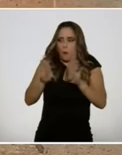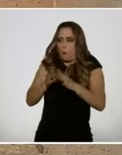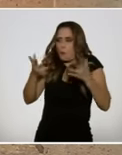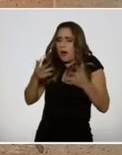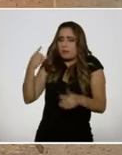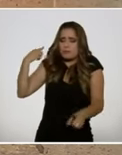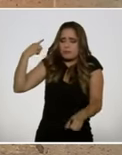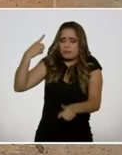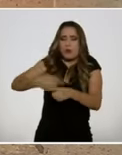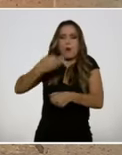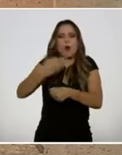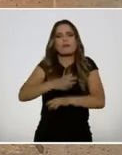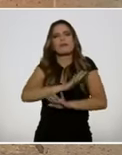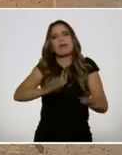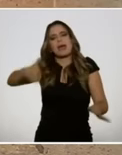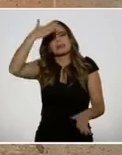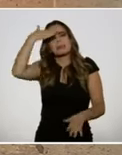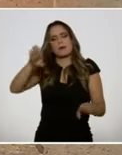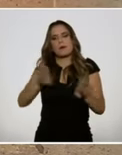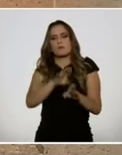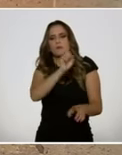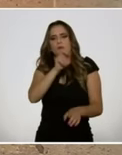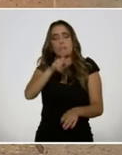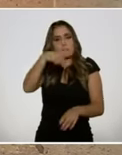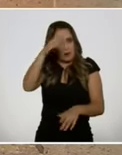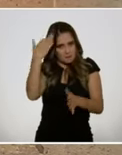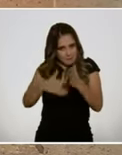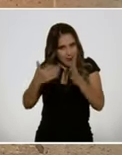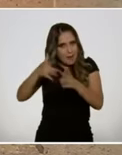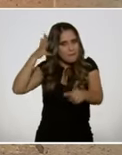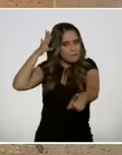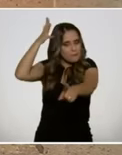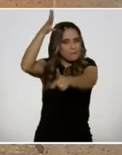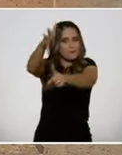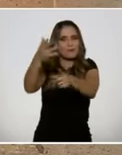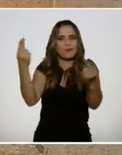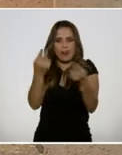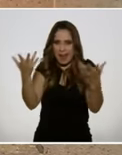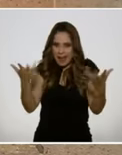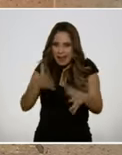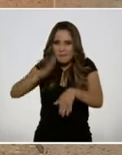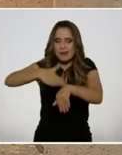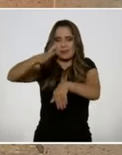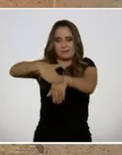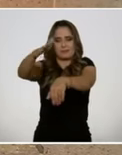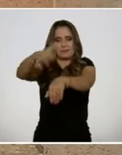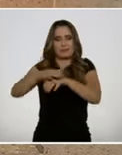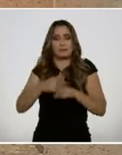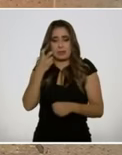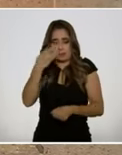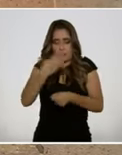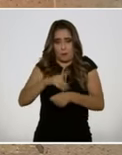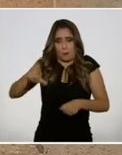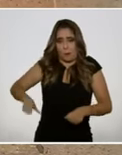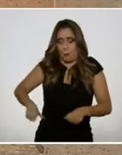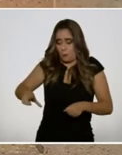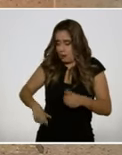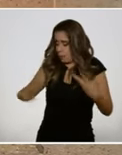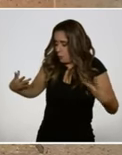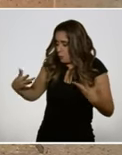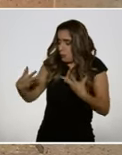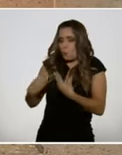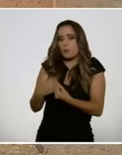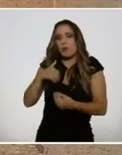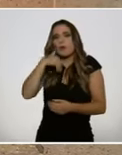el analfabetismo. Sin embargo, todavía nos falta. Y por ello el gran reto también que tenemos en esta administración es reducir